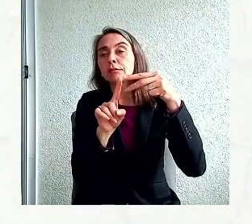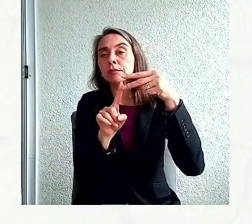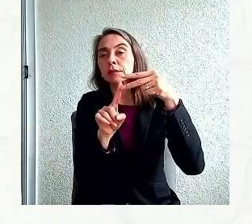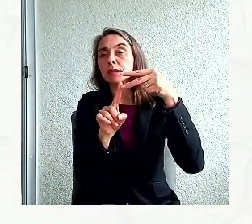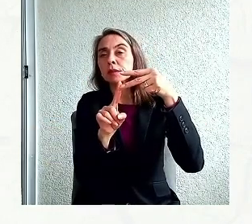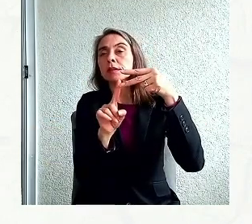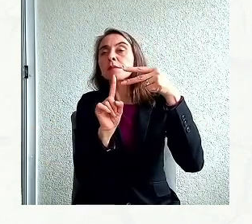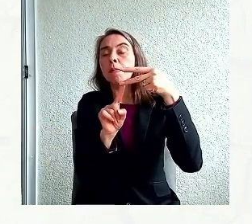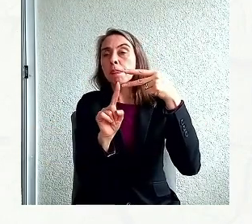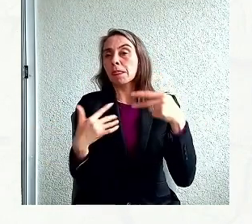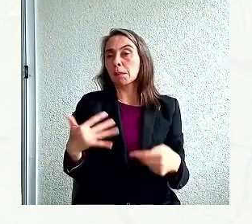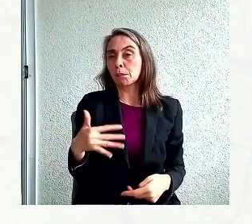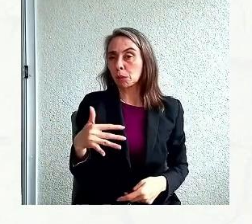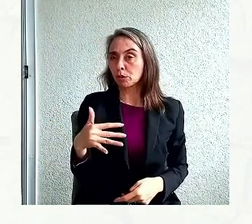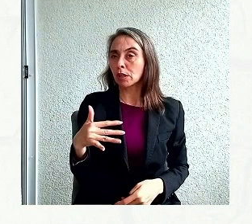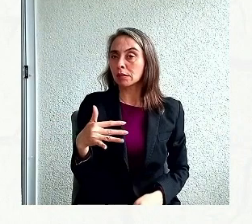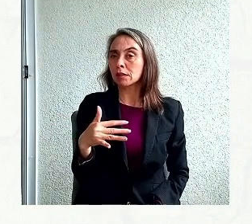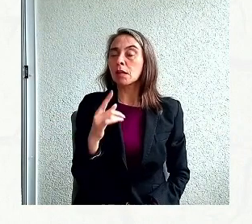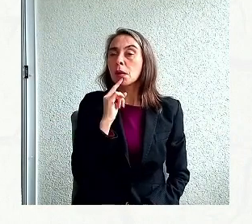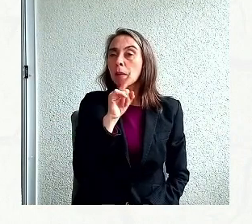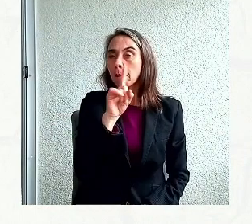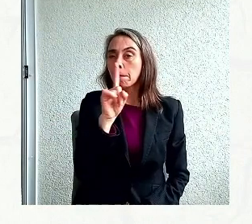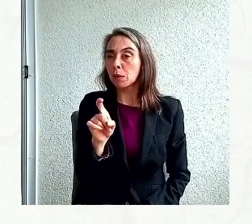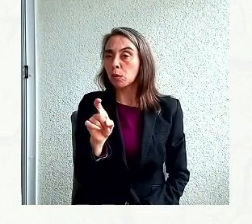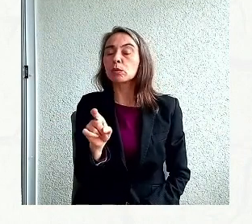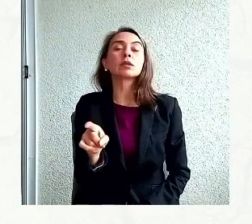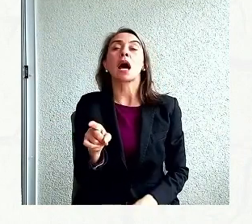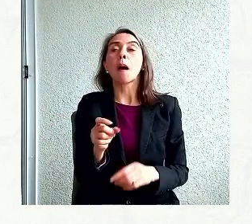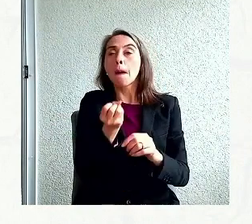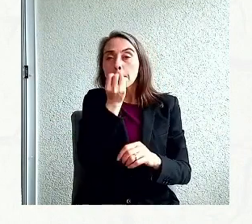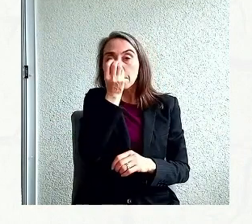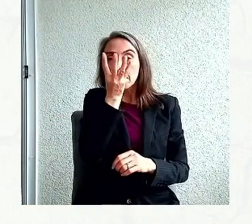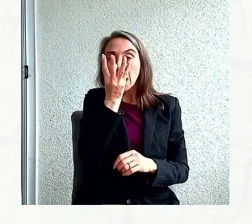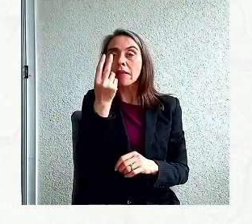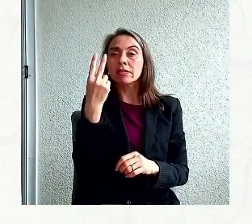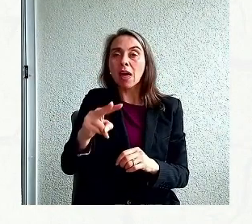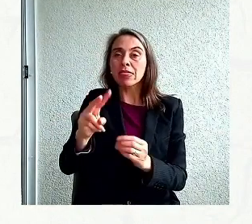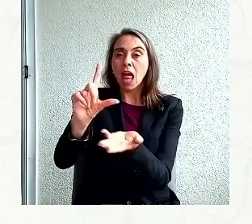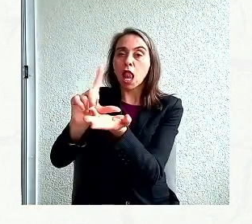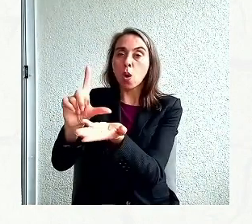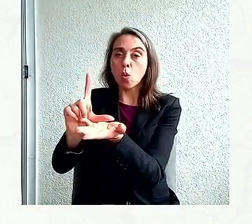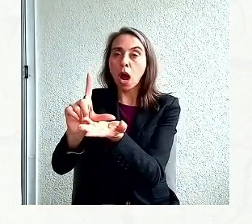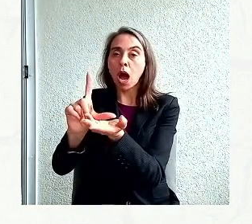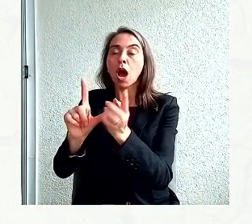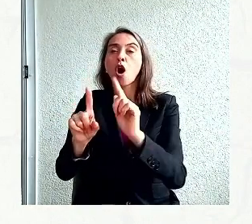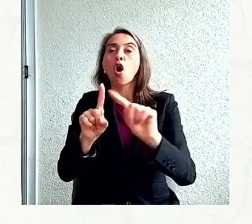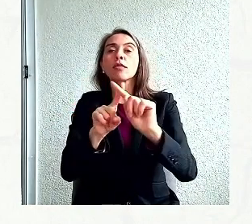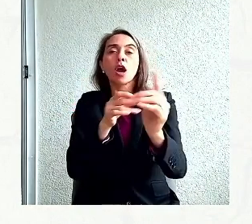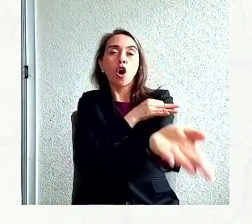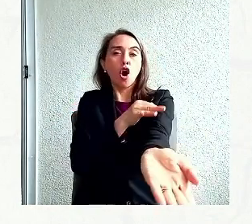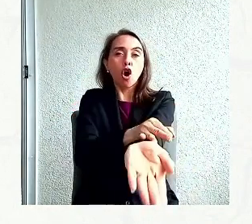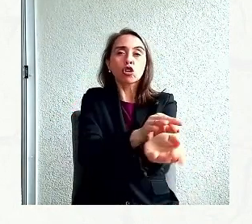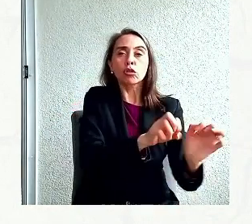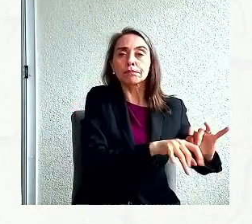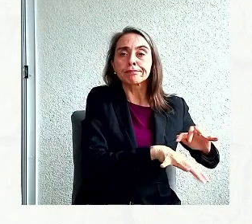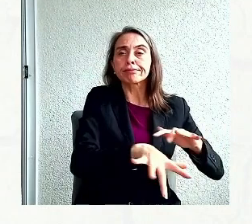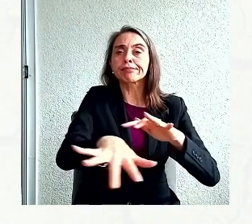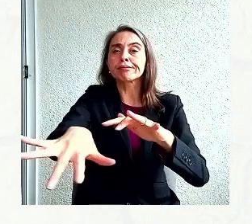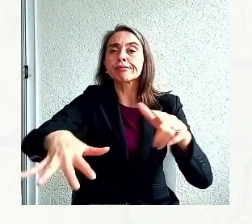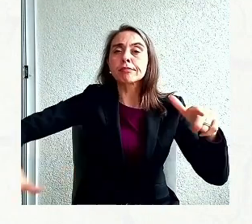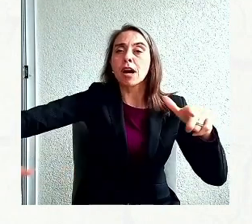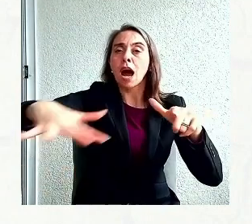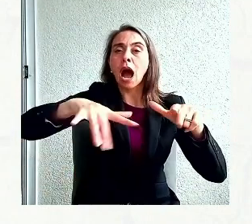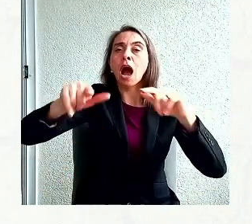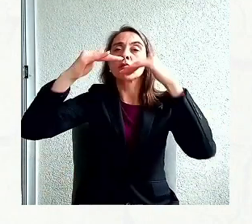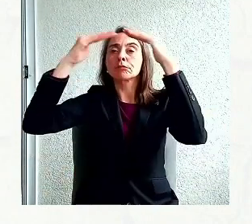son especies endémicas o de amplia distribución, porque eso va a determinar, ¿no es cierto?, cómo cambia la riqueza de los ambientes